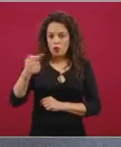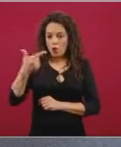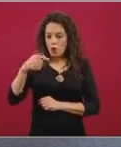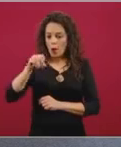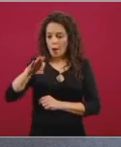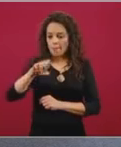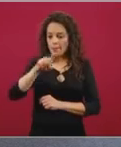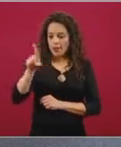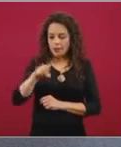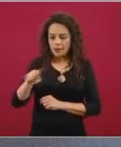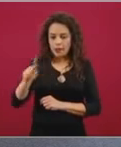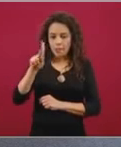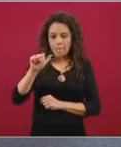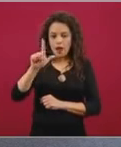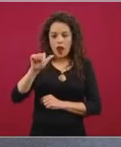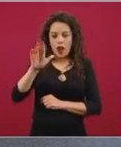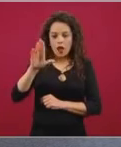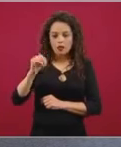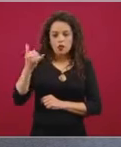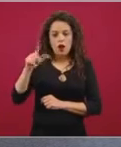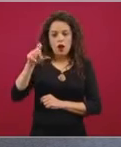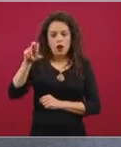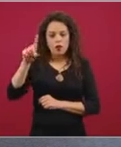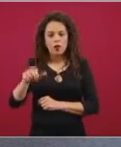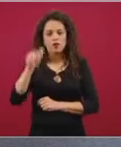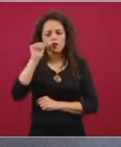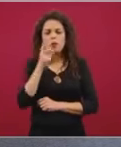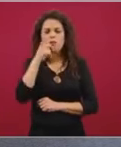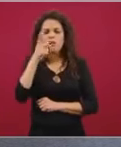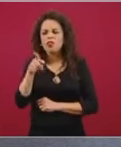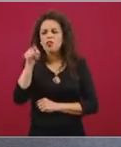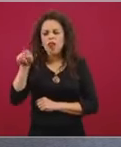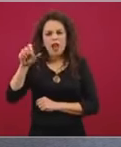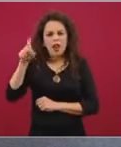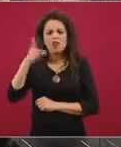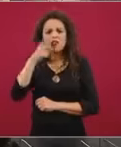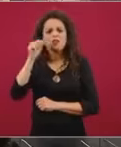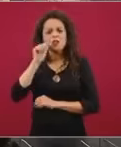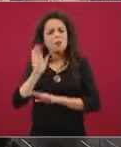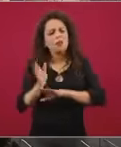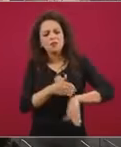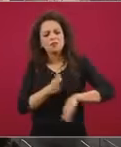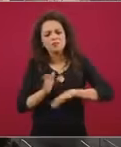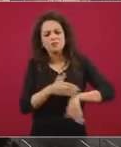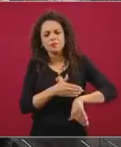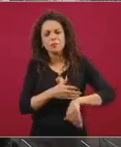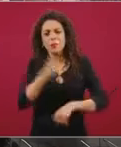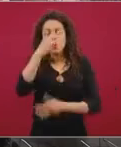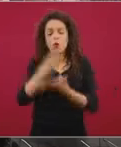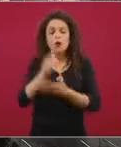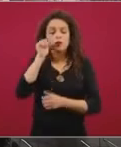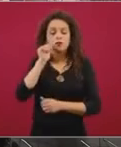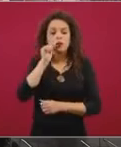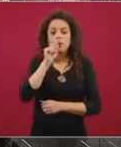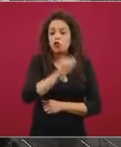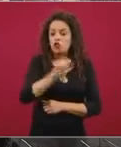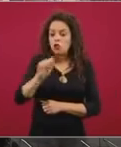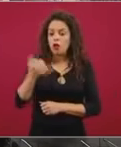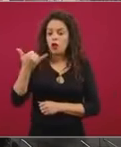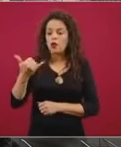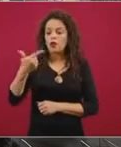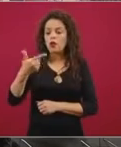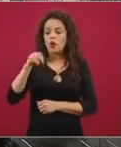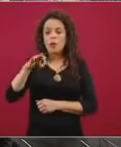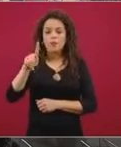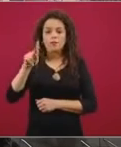Lerdo, pero en Lerdo, a los de Lerdo siempre dicen que los hacen a un lado. Entonces, porque nada más se maneja Torreón y Gómez Palacio, entonces